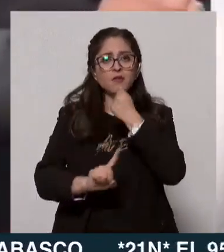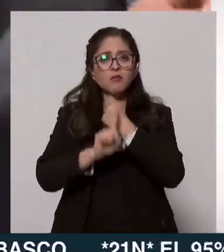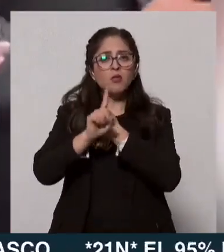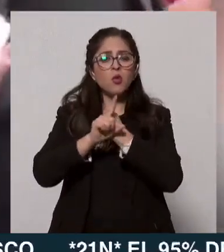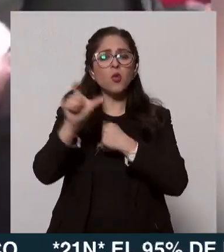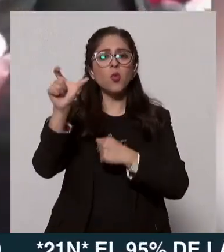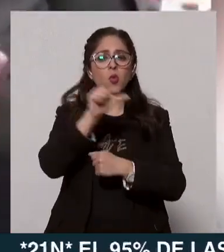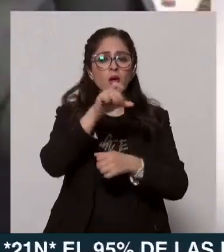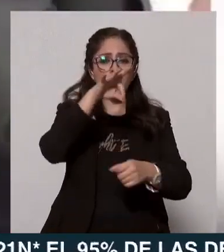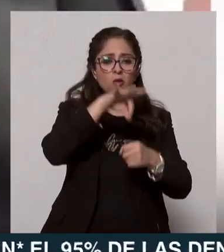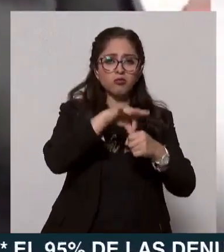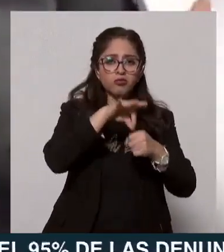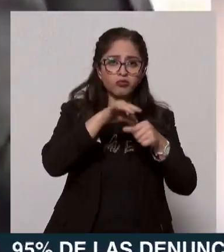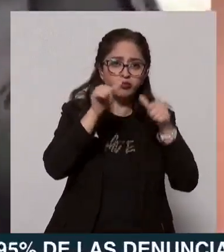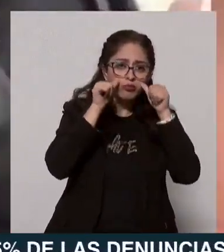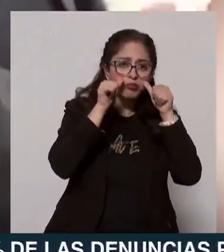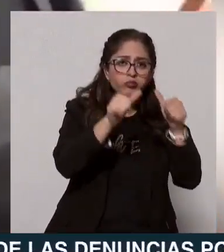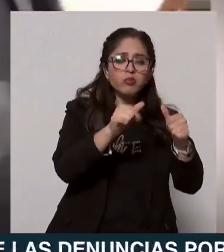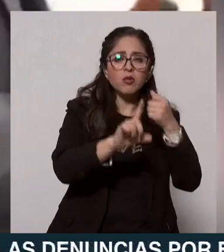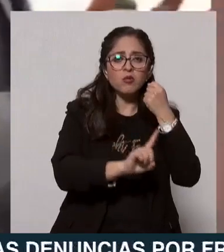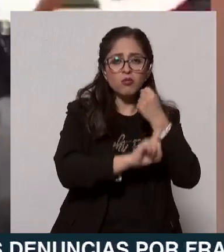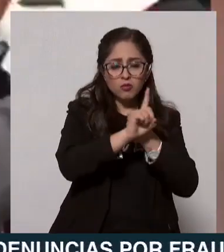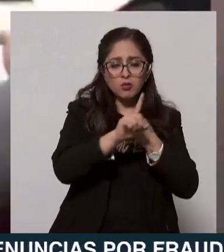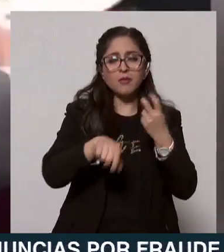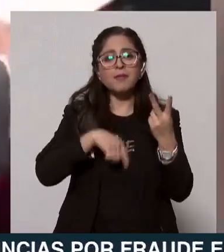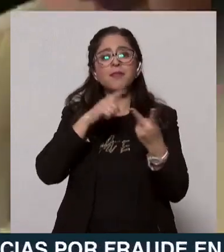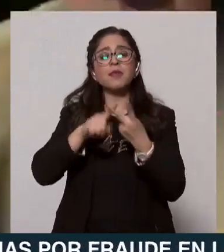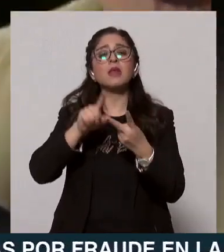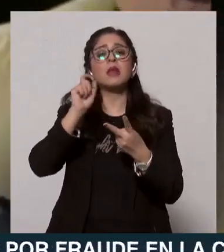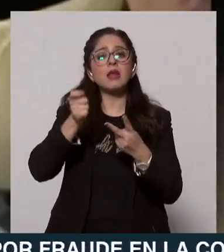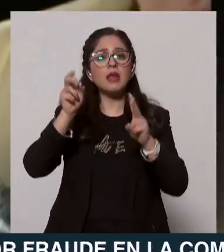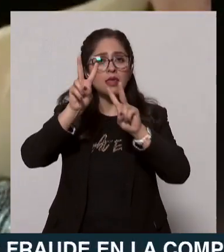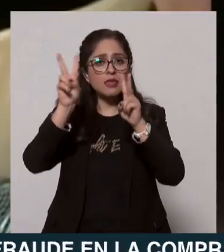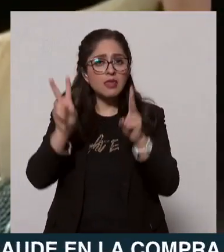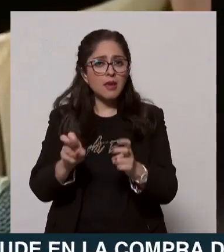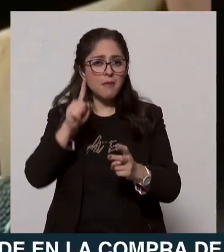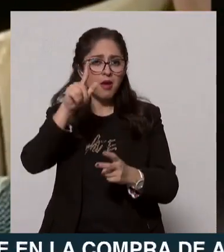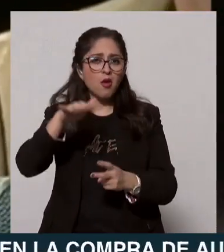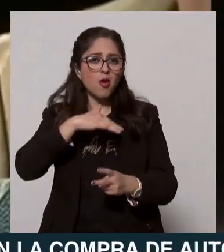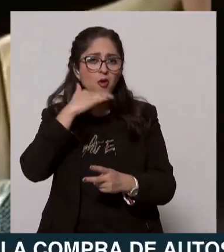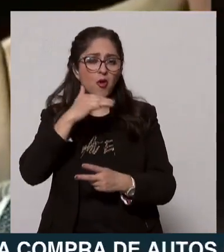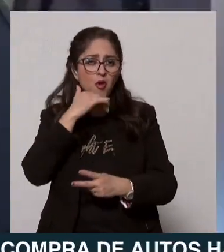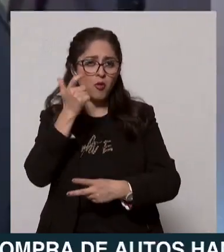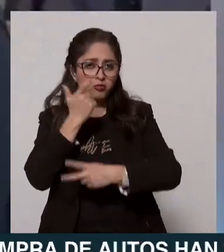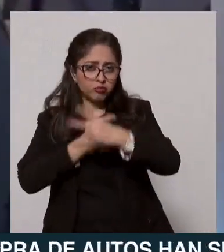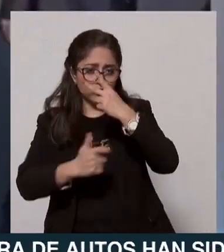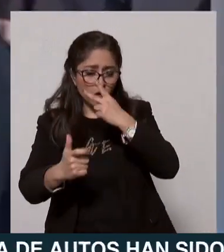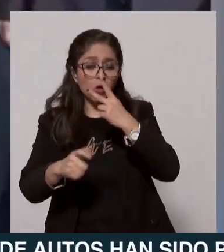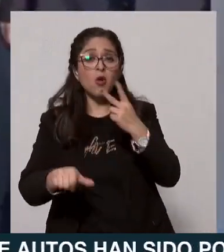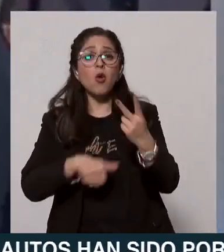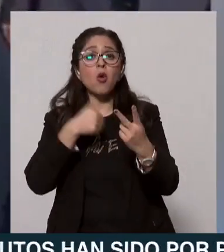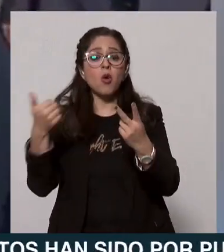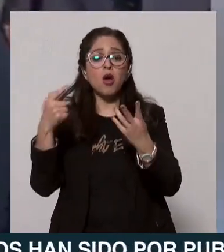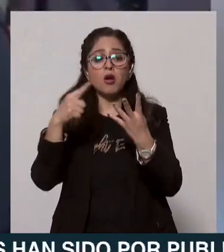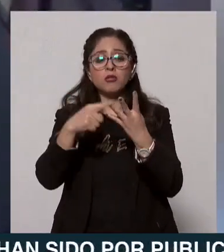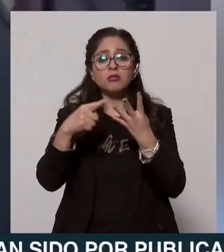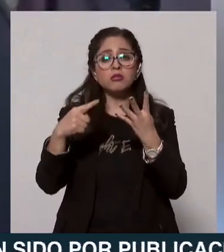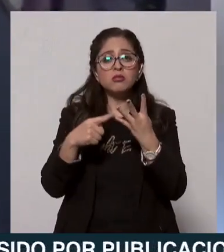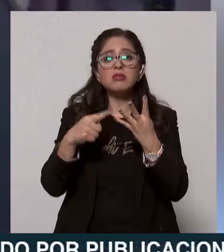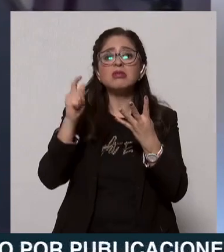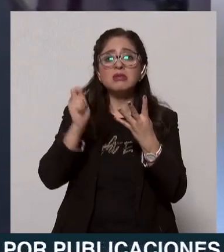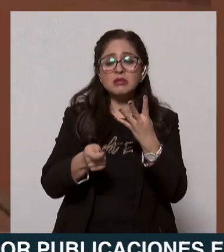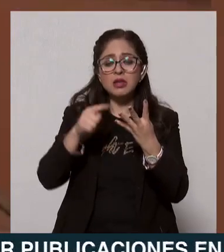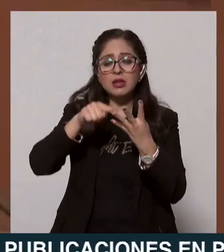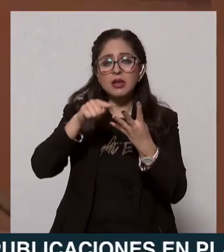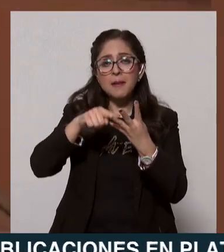segunda fiscalía especializada en delitos en materia de corrupción, y tiene 2 más, que una tiene que ver con el proceso